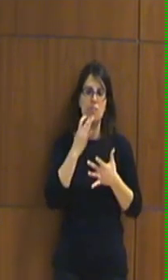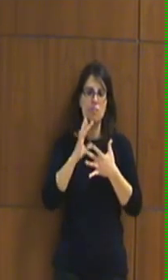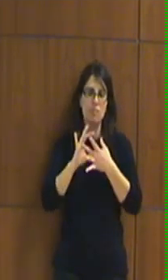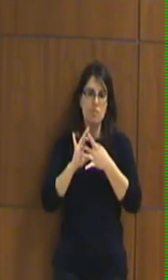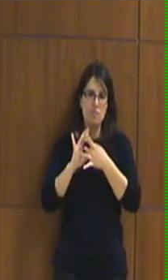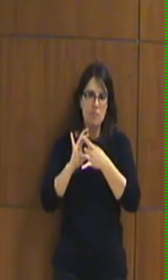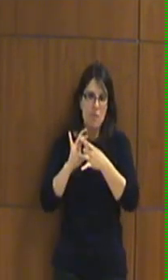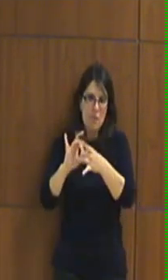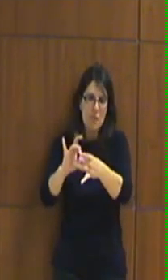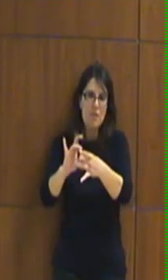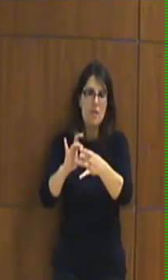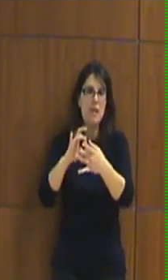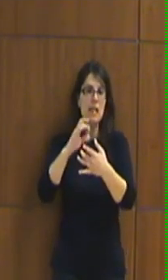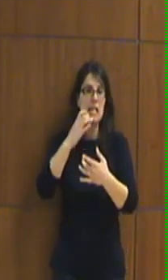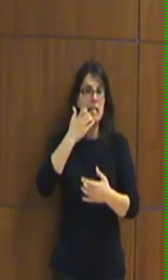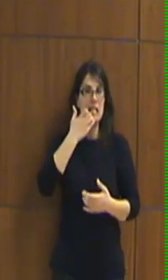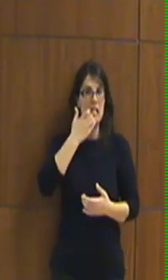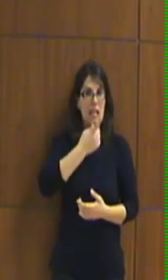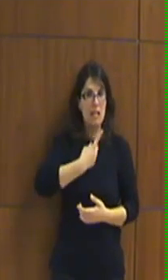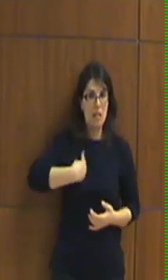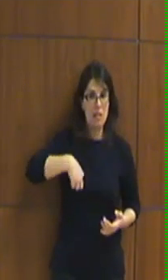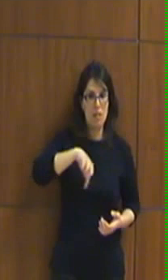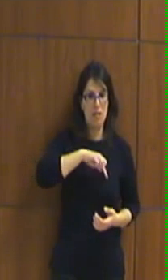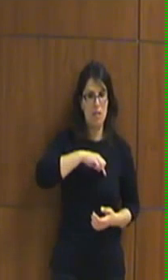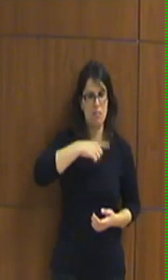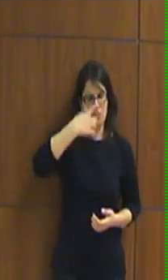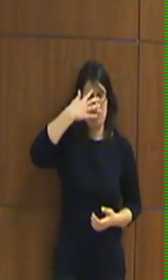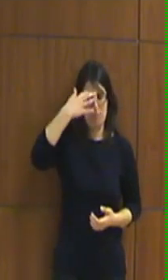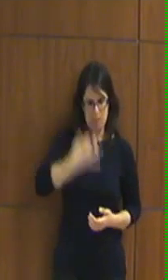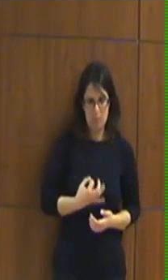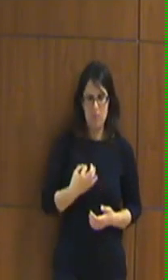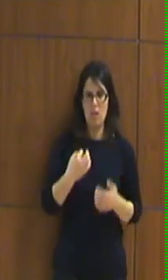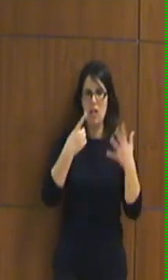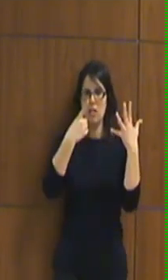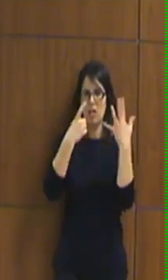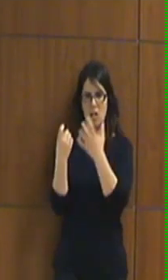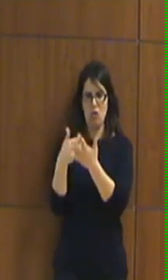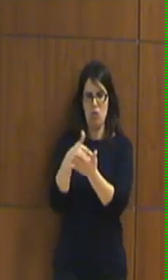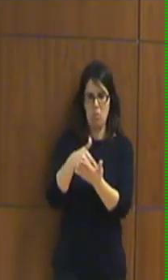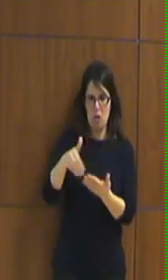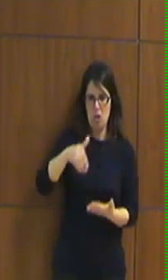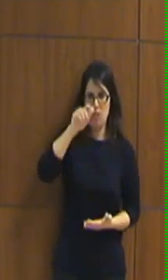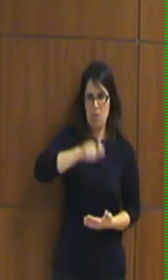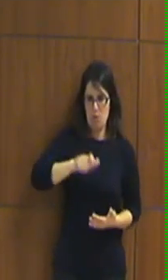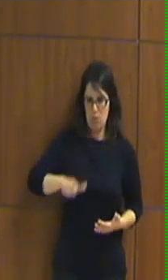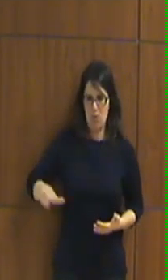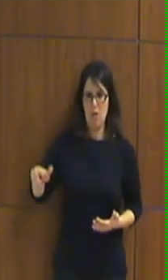si de verdad creyéramos que hay 600 millones de personas,